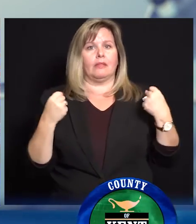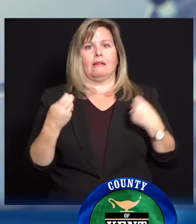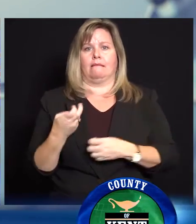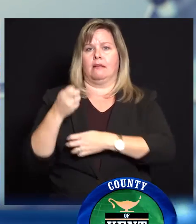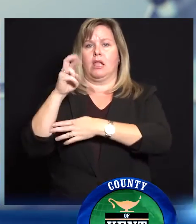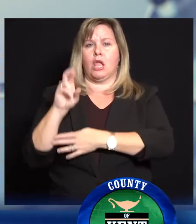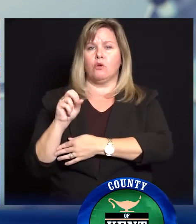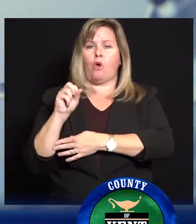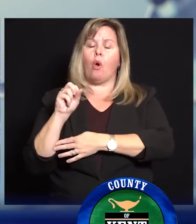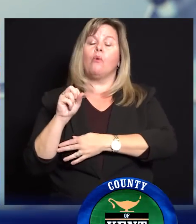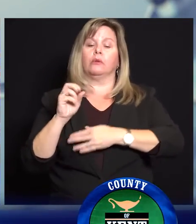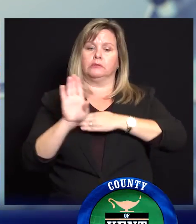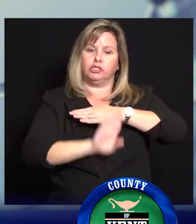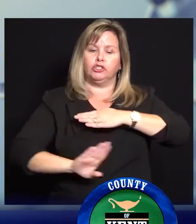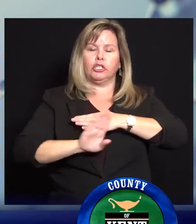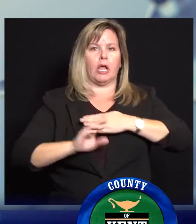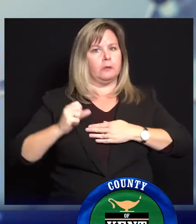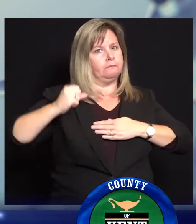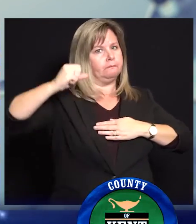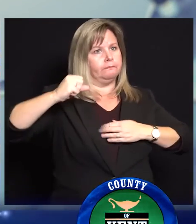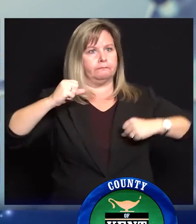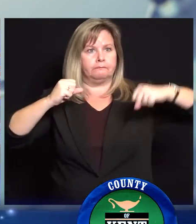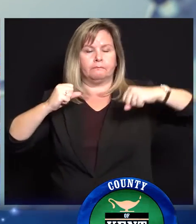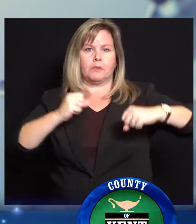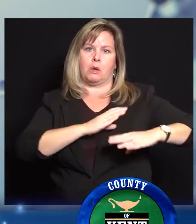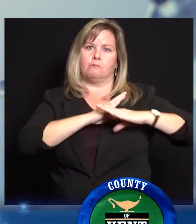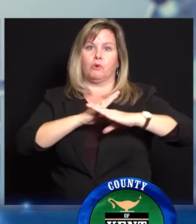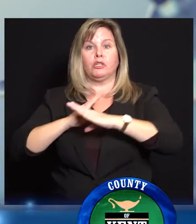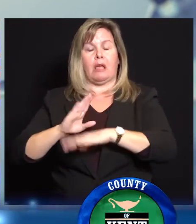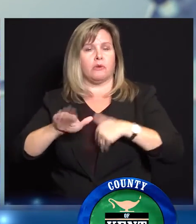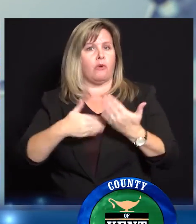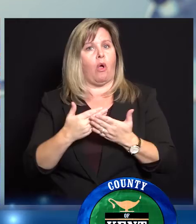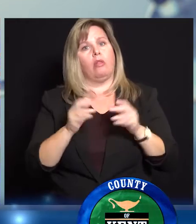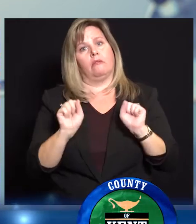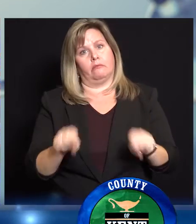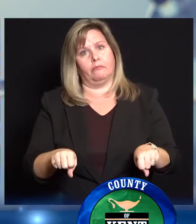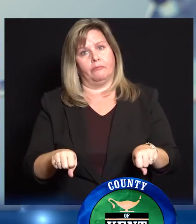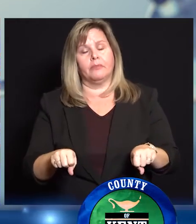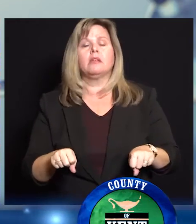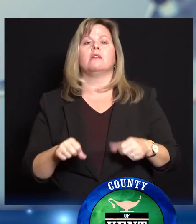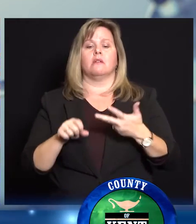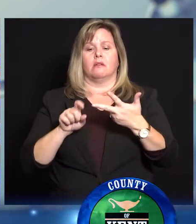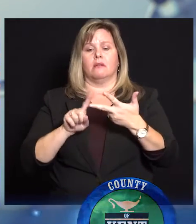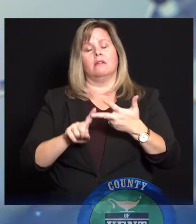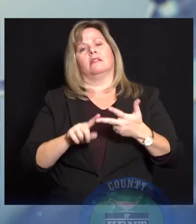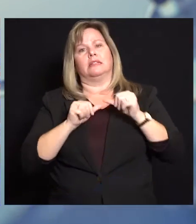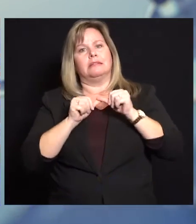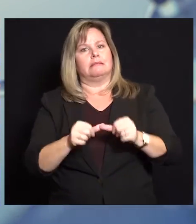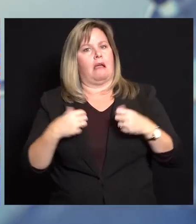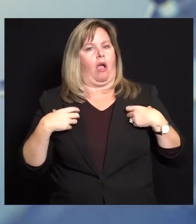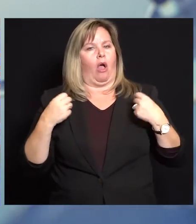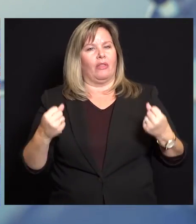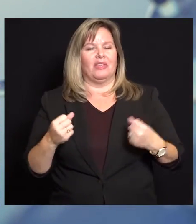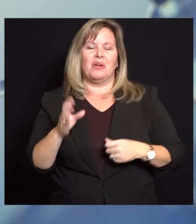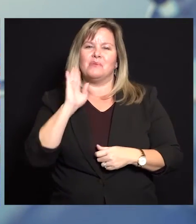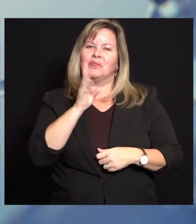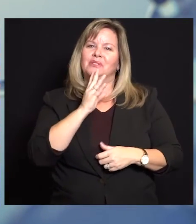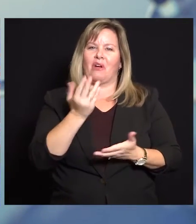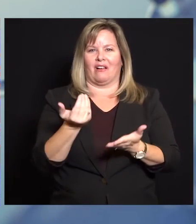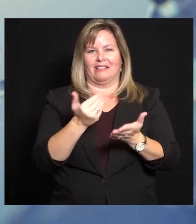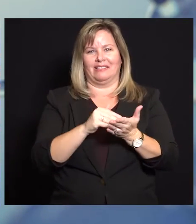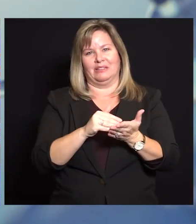favor mantenga su perar esto juntos permanecer heroicos mantener su escudo alto